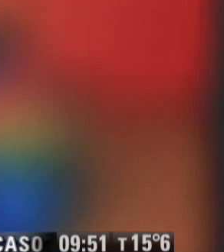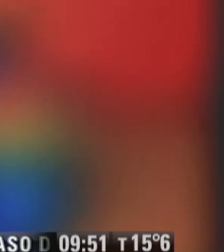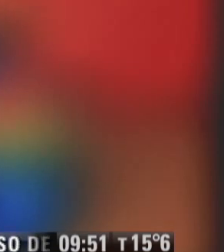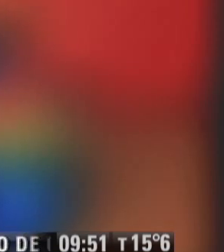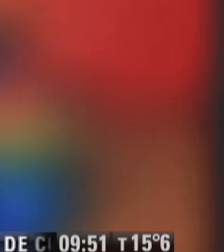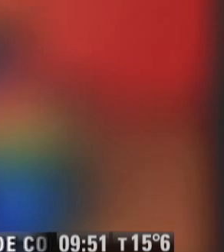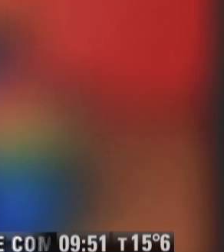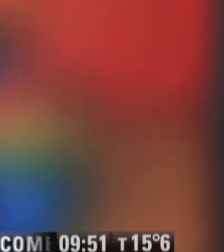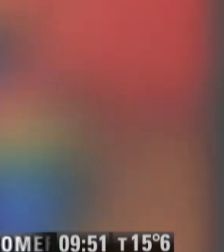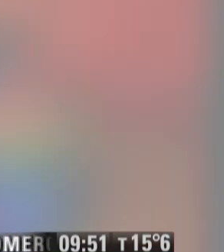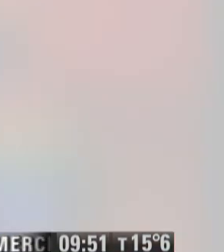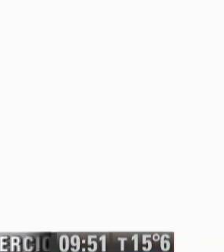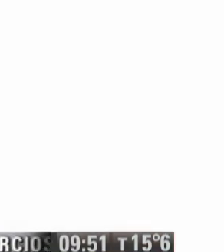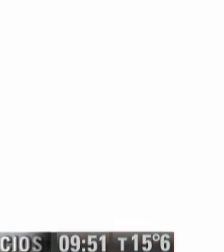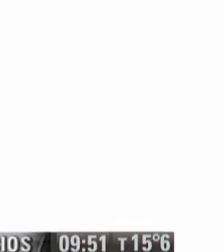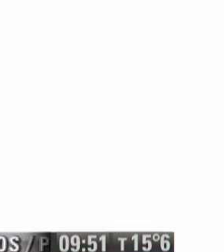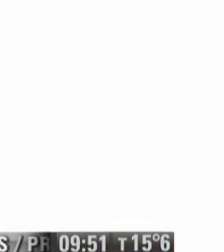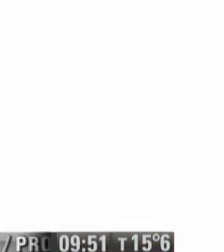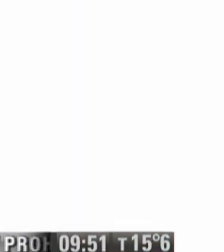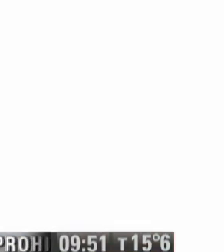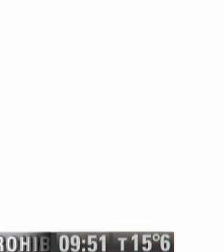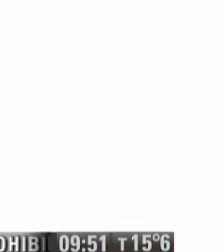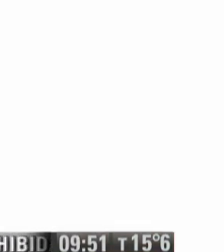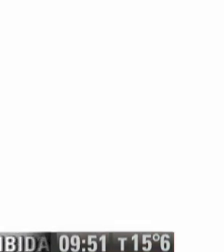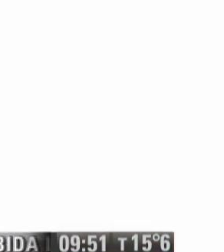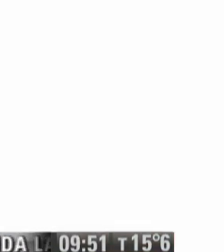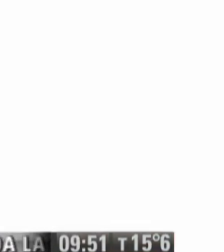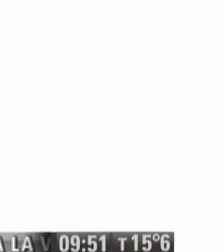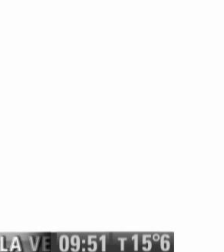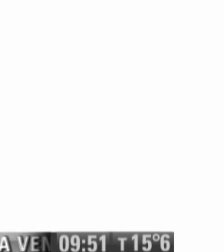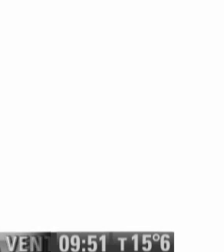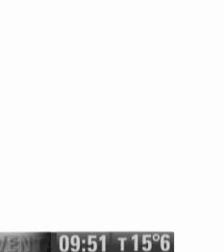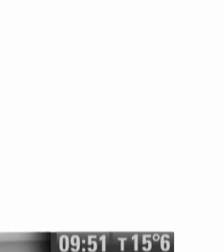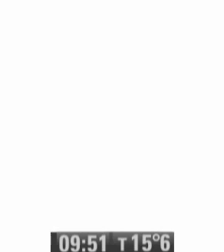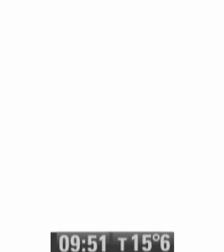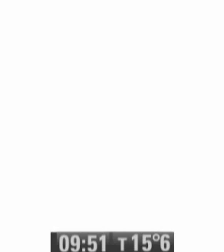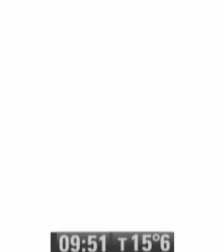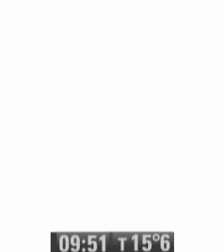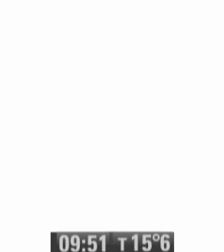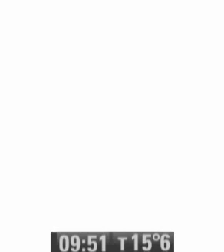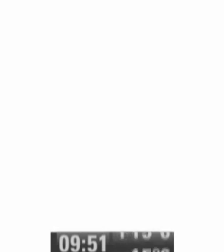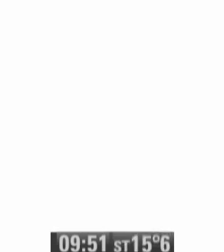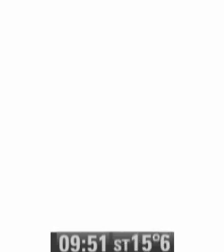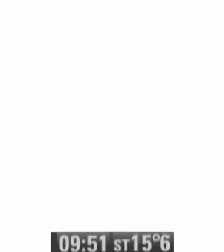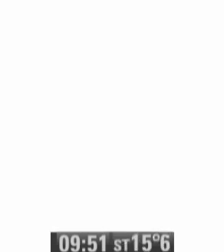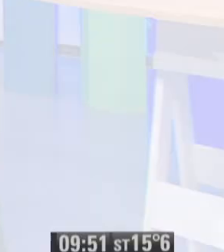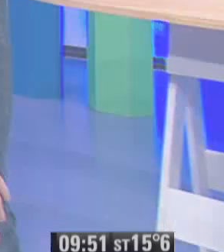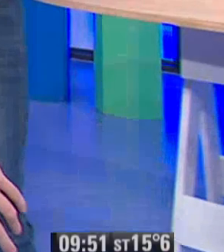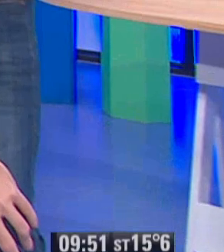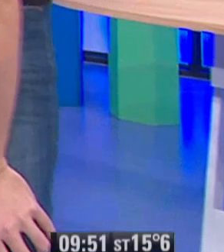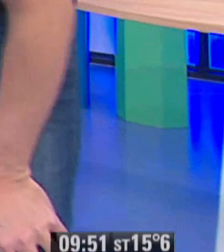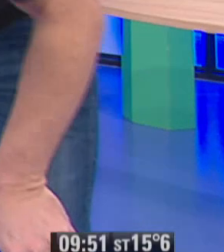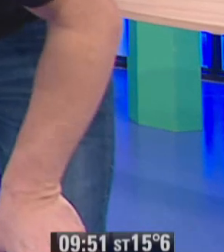Siempre soñé con tener angina en mi cama. Nunca papá me